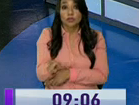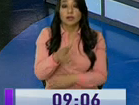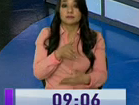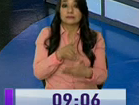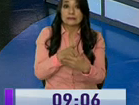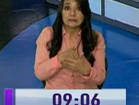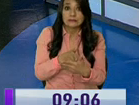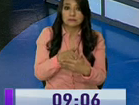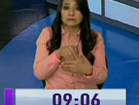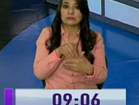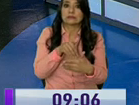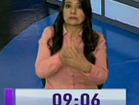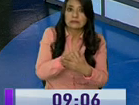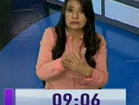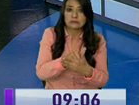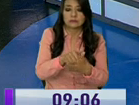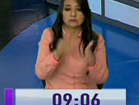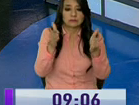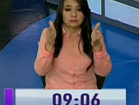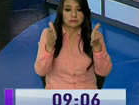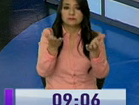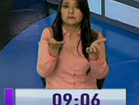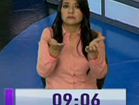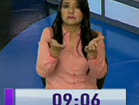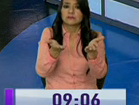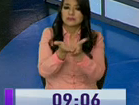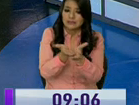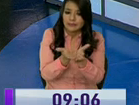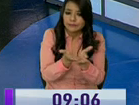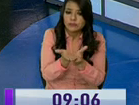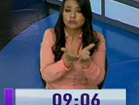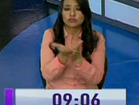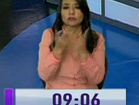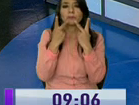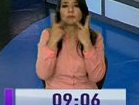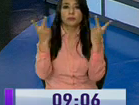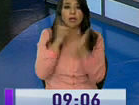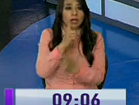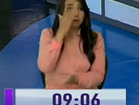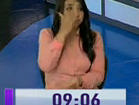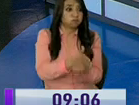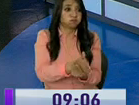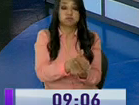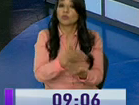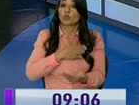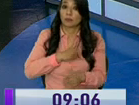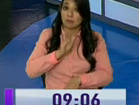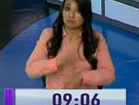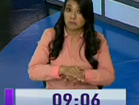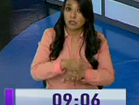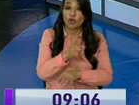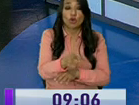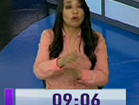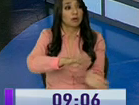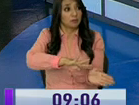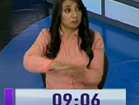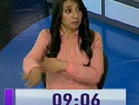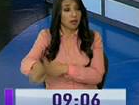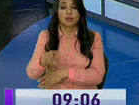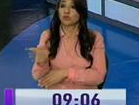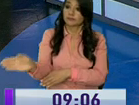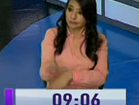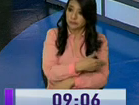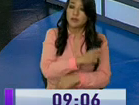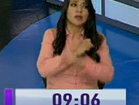impida, entorpezca o paralice lo normal, la normal prestación de un servicio público o se resista violentamente